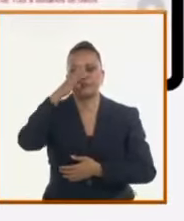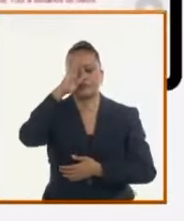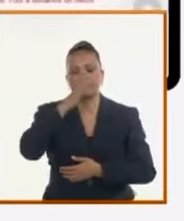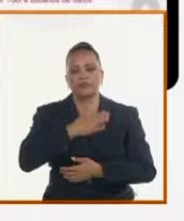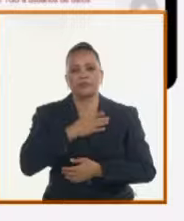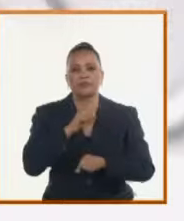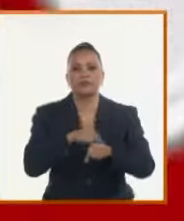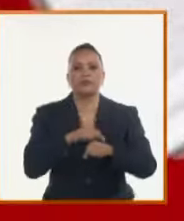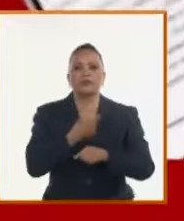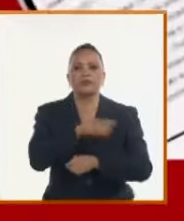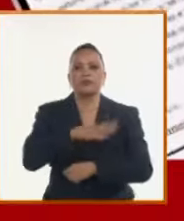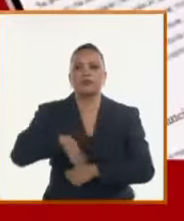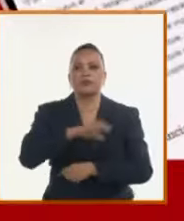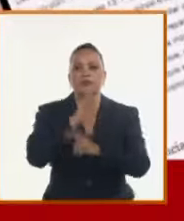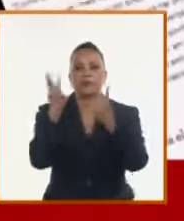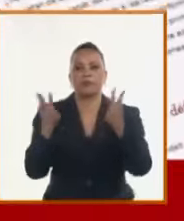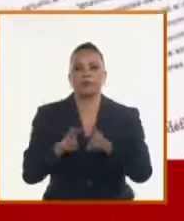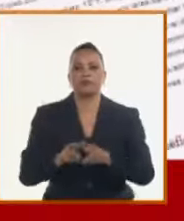espacio público